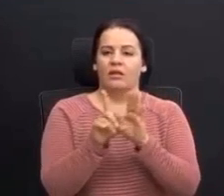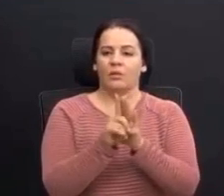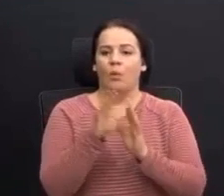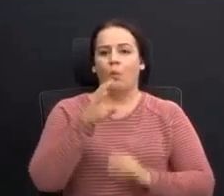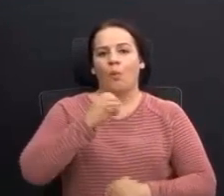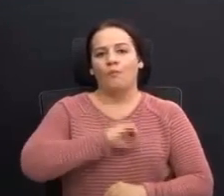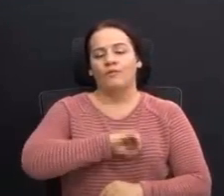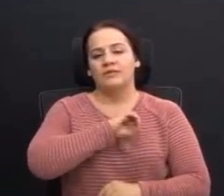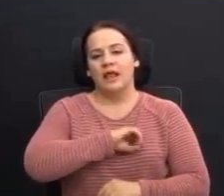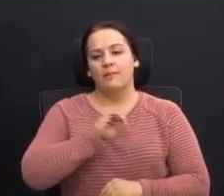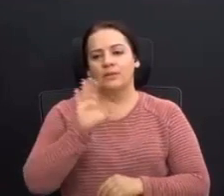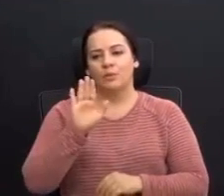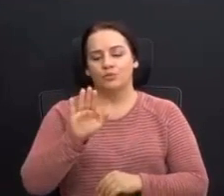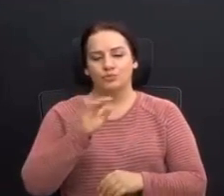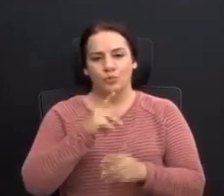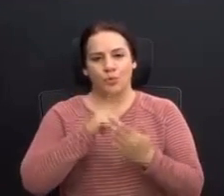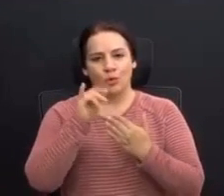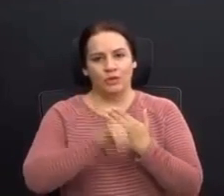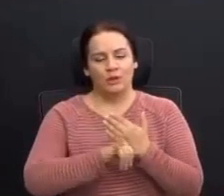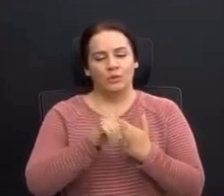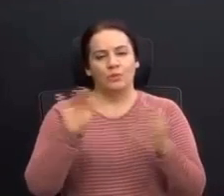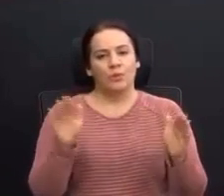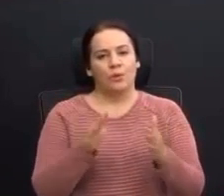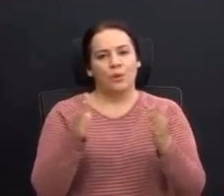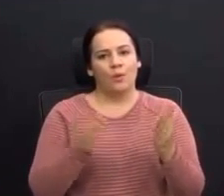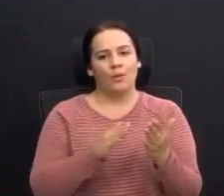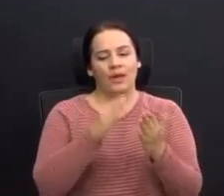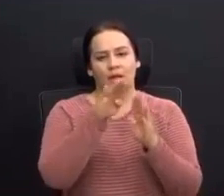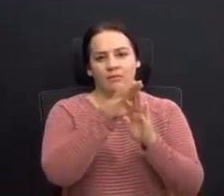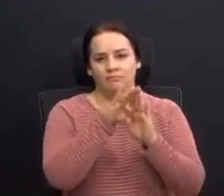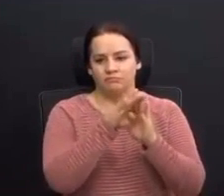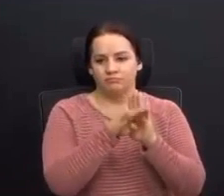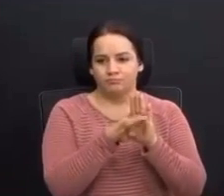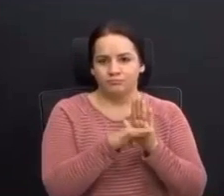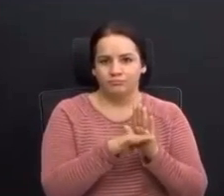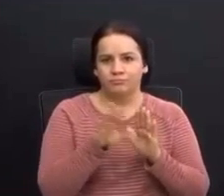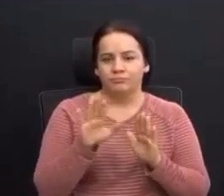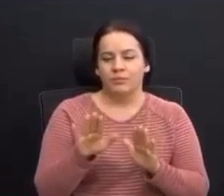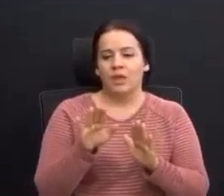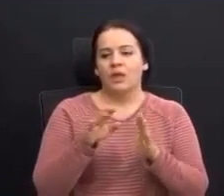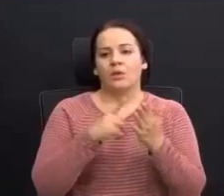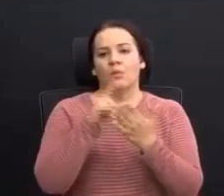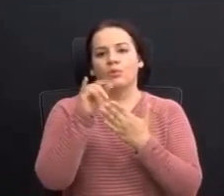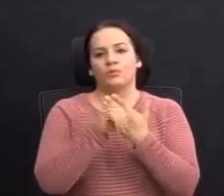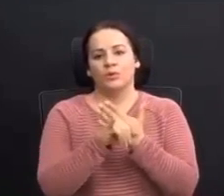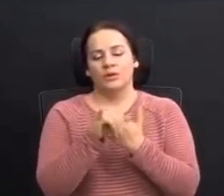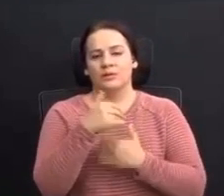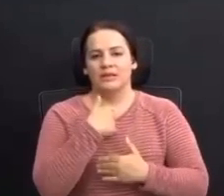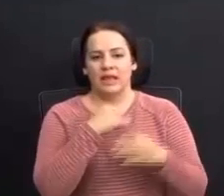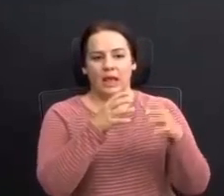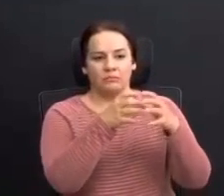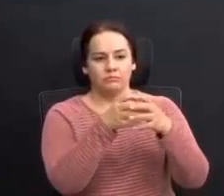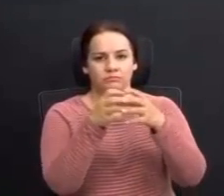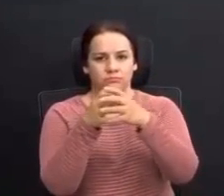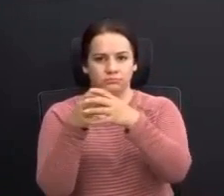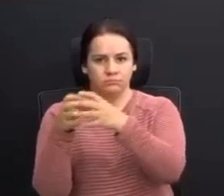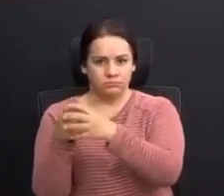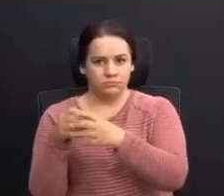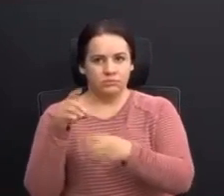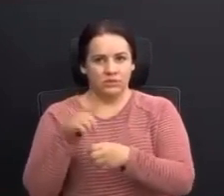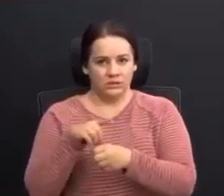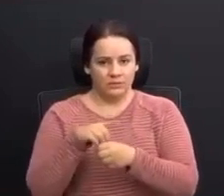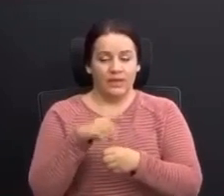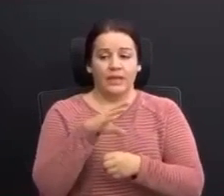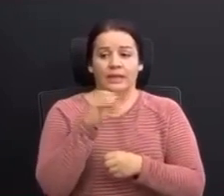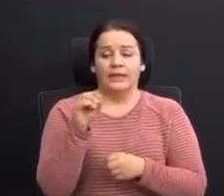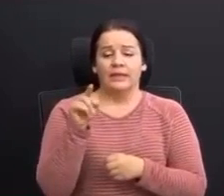proyectos y promover las iniciativas de acuerdo a la agenda parlamentaria que tenga cada bancada legislativa. Desde la Asamblea Legislativa, si